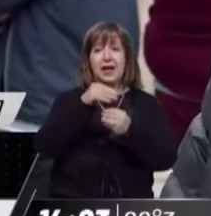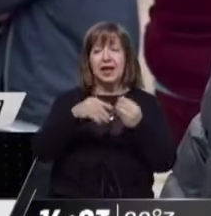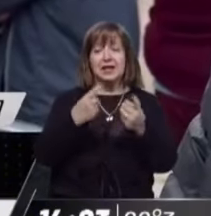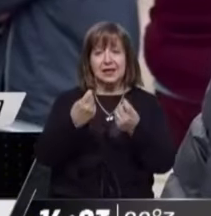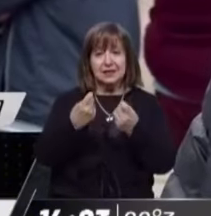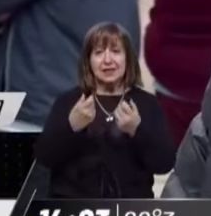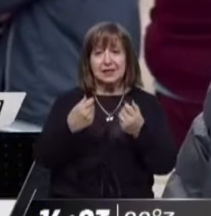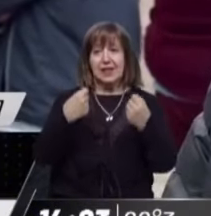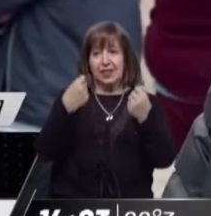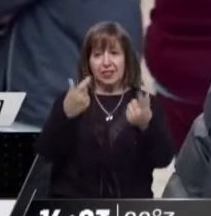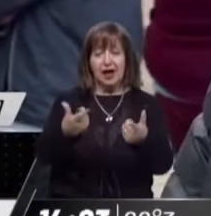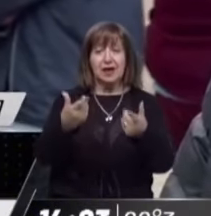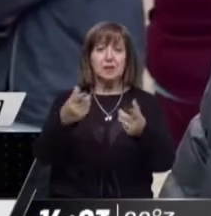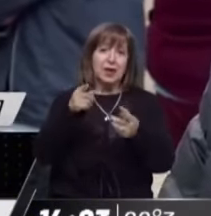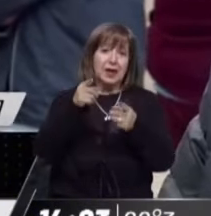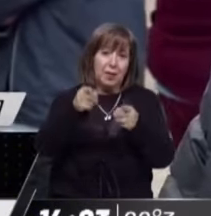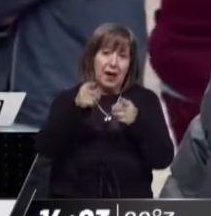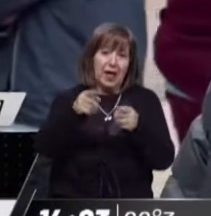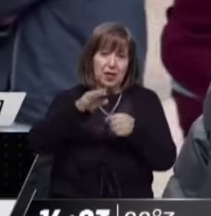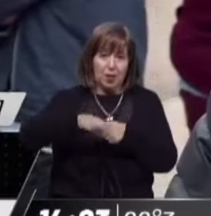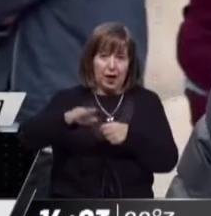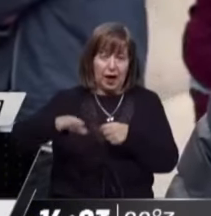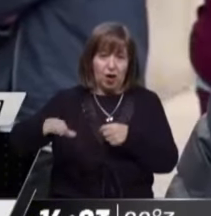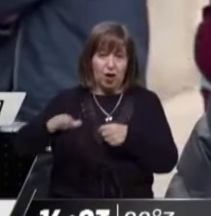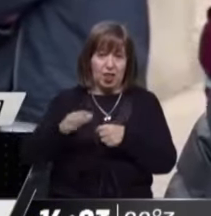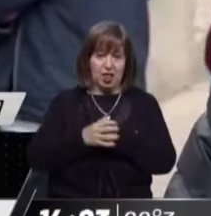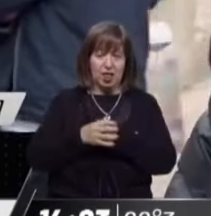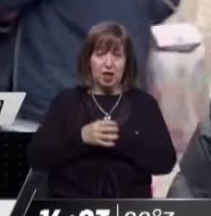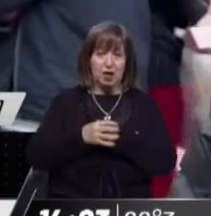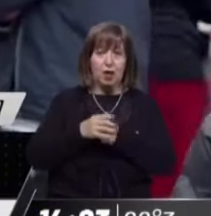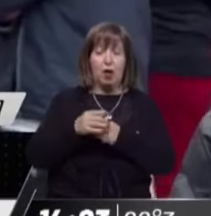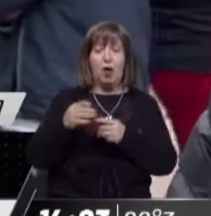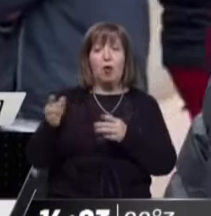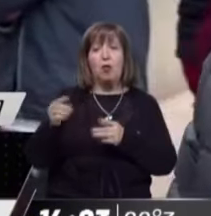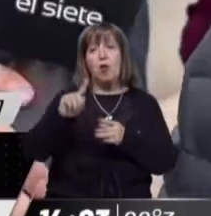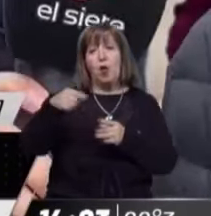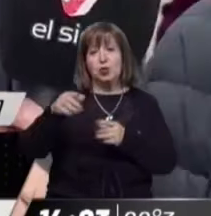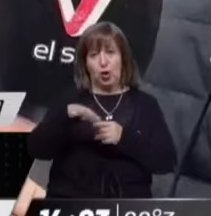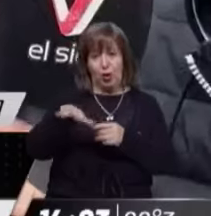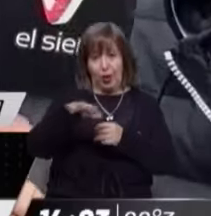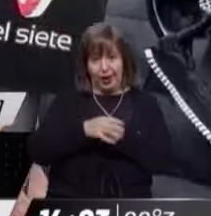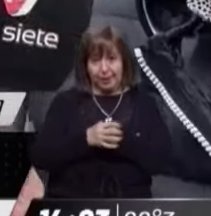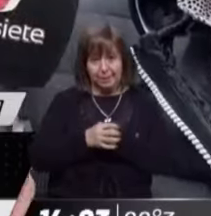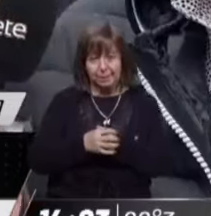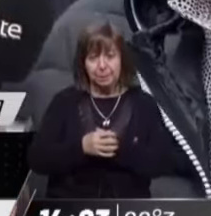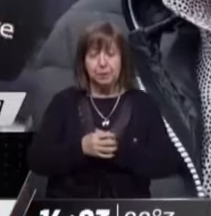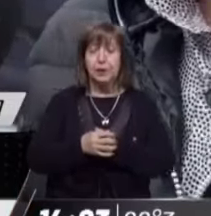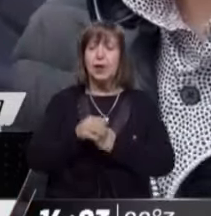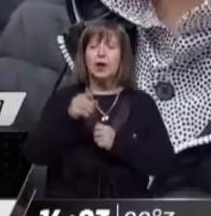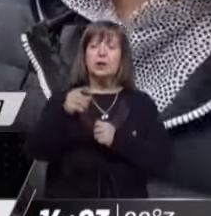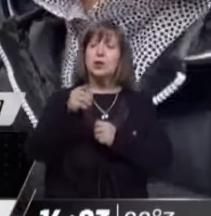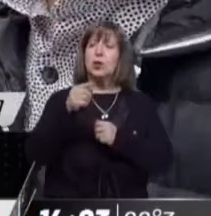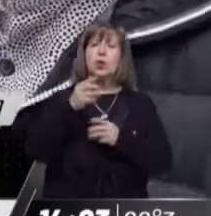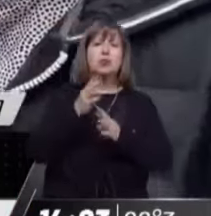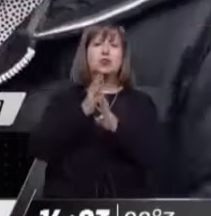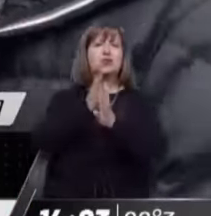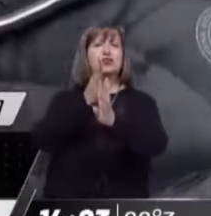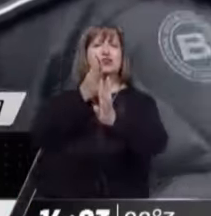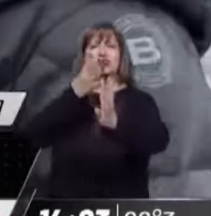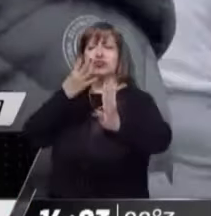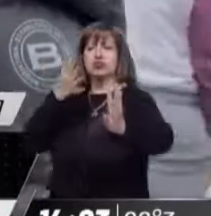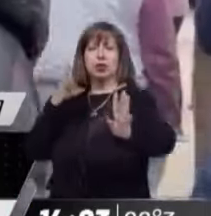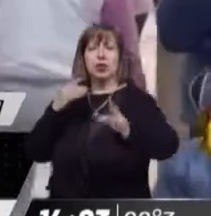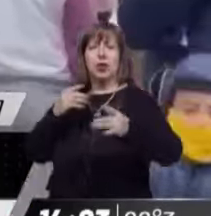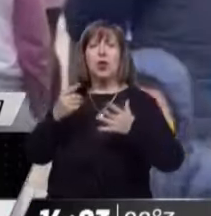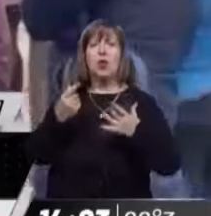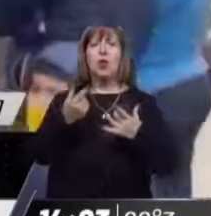pasando realmente necesidad y la está pasando mal y que se lo entreguen a ellos, que le den el lugar. En su caso vemos una larga fila aquí. ¿Cuántas familias esperan? ¿Cuántas